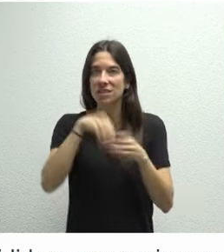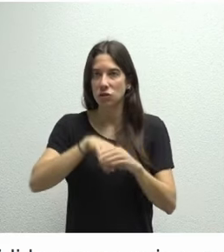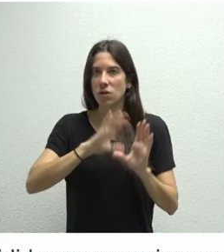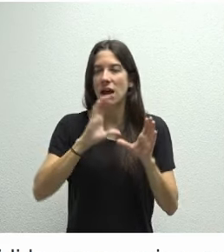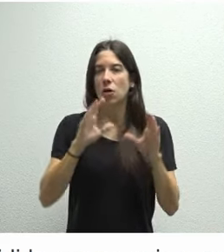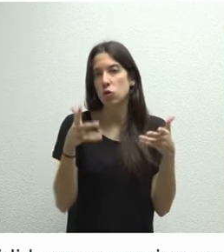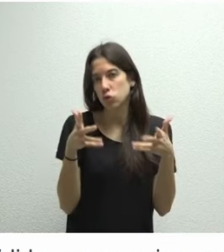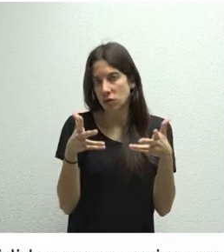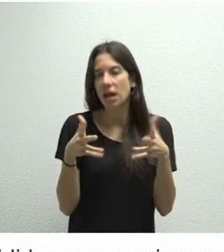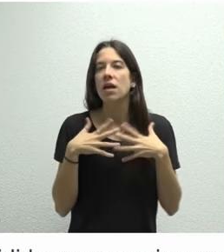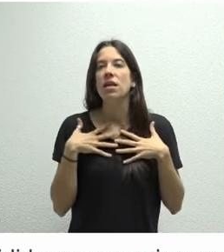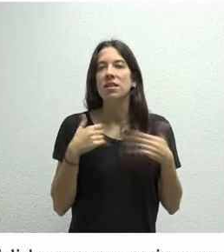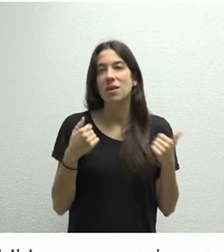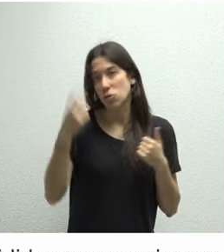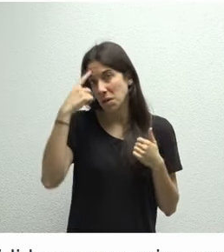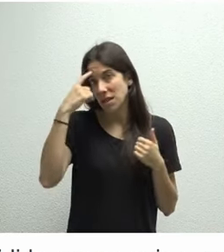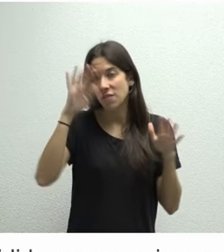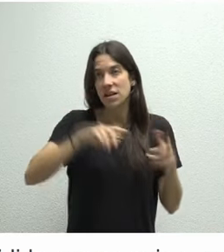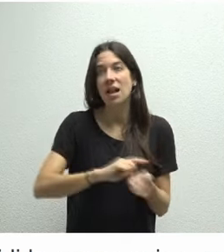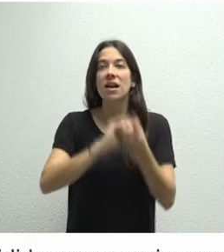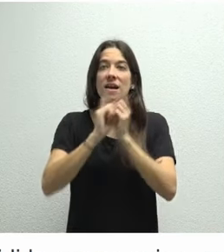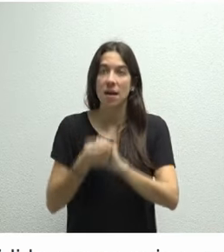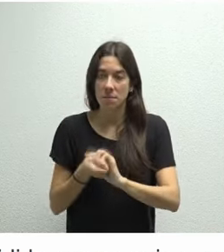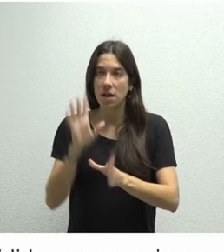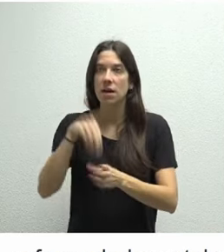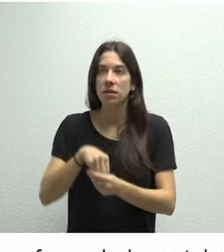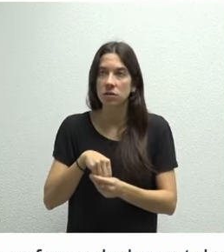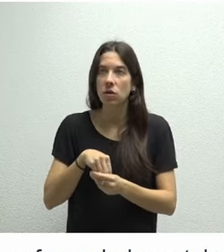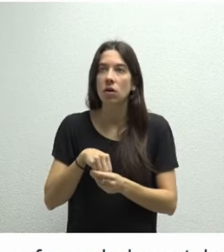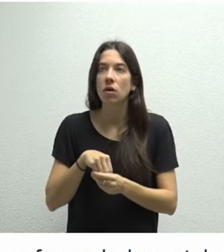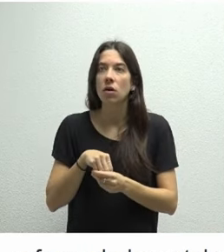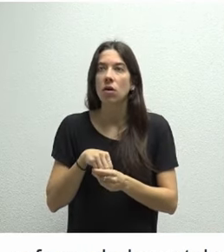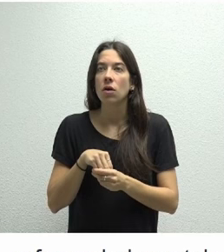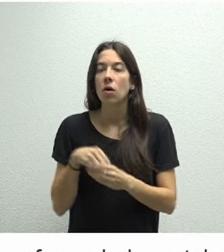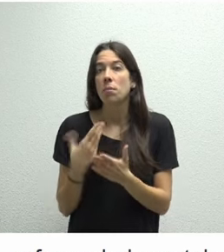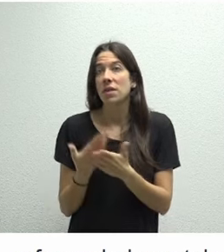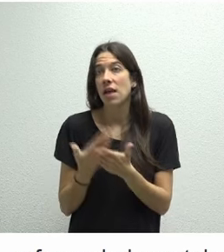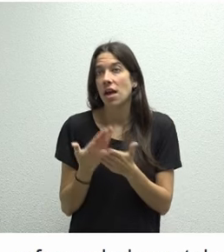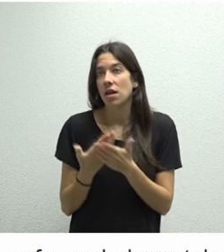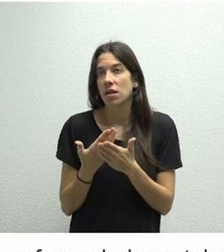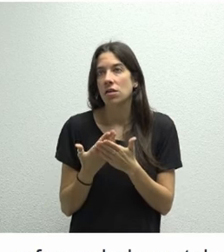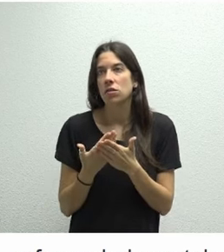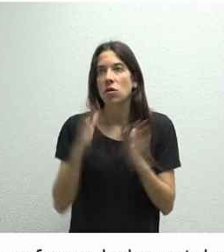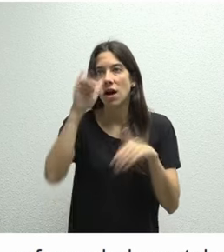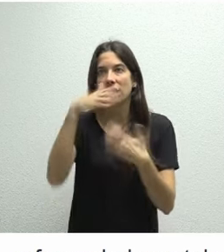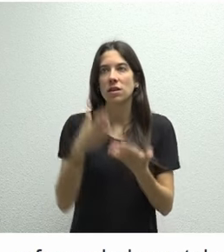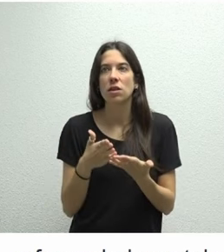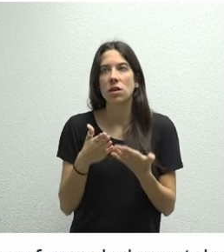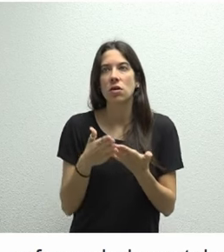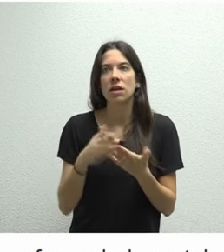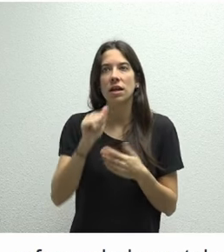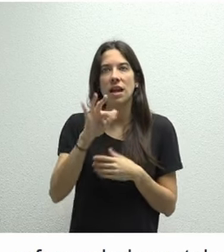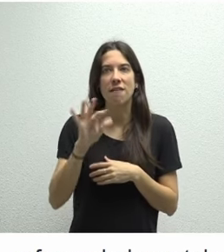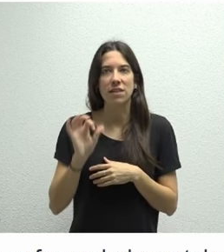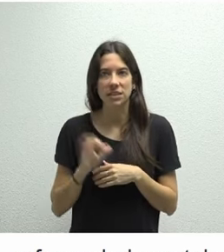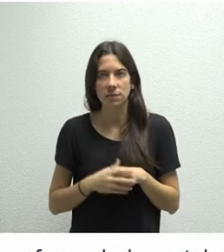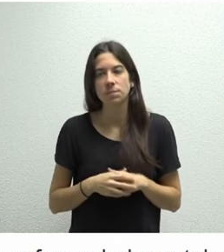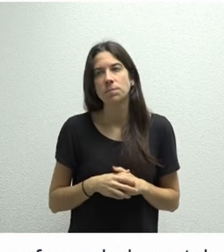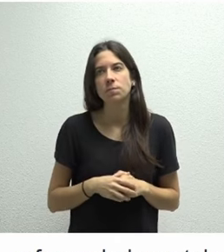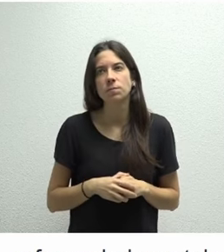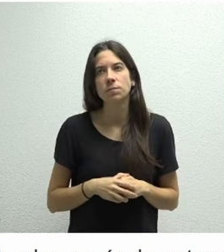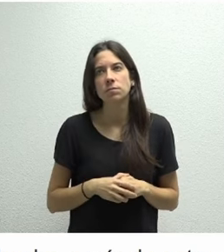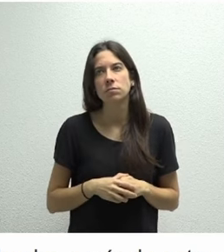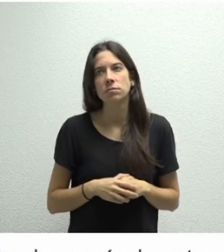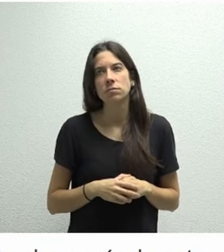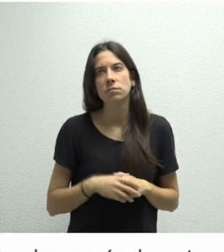eh acabaron pasando a formar parte de bueno solicitando que ser atendidas en en afas además